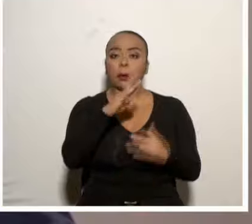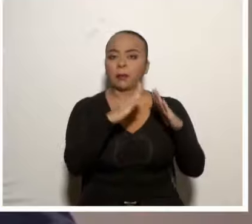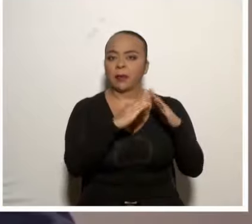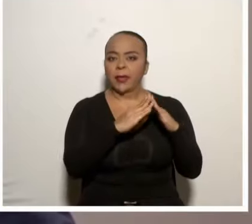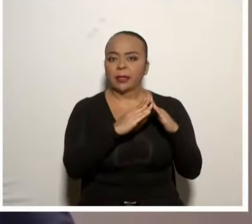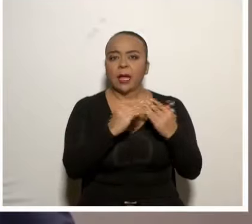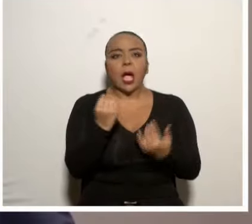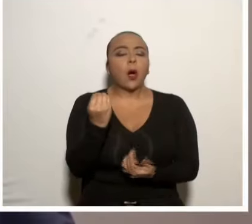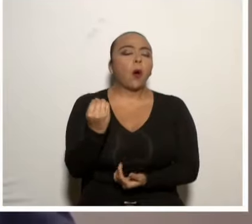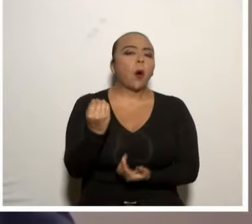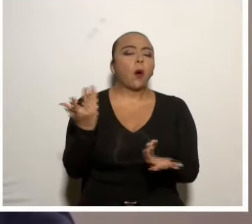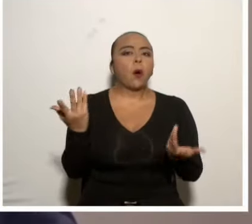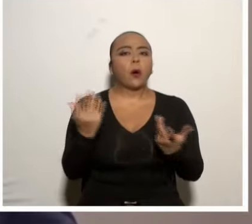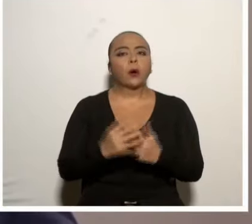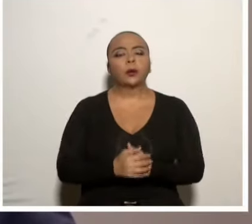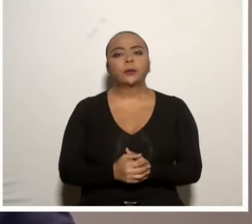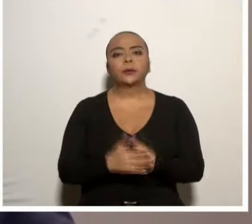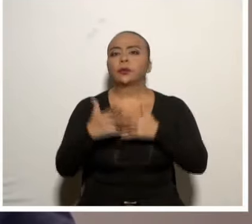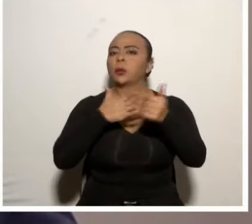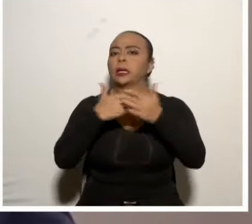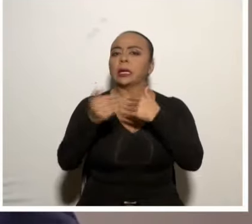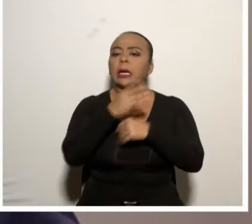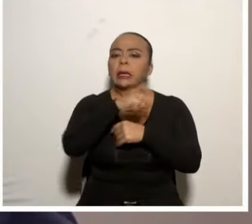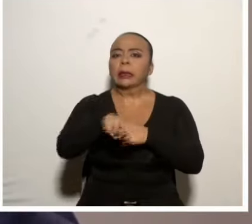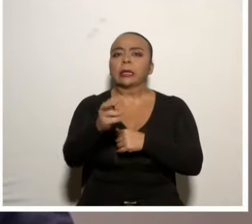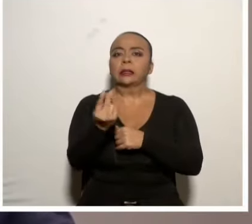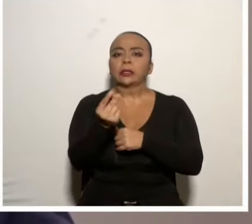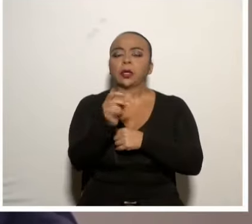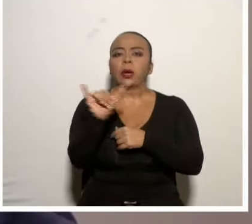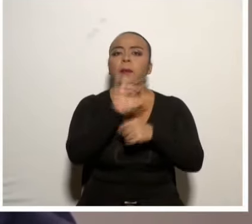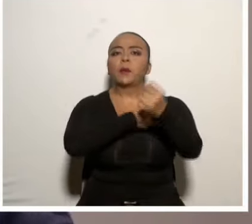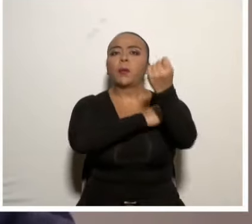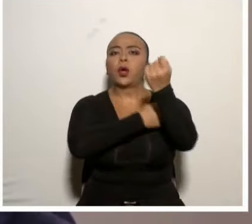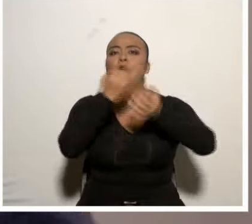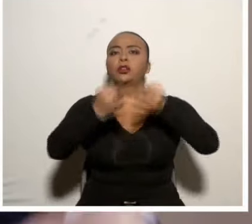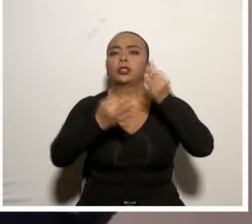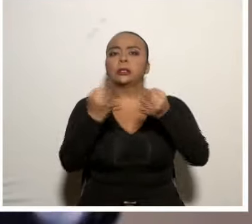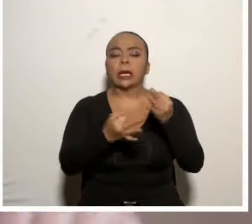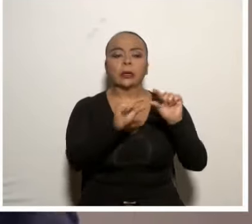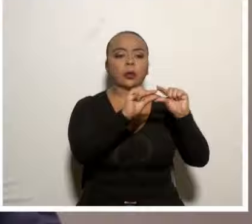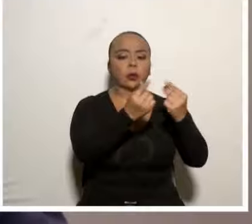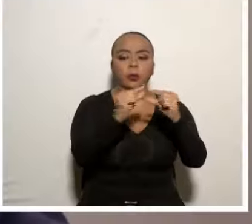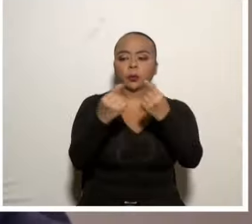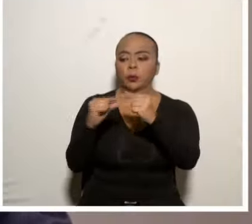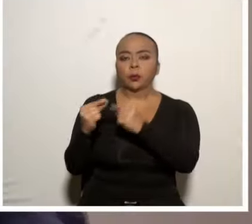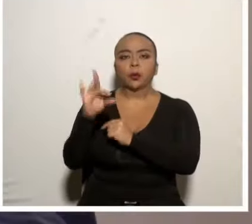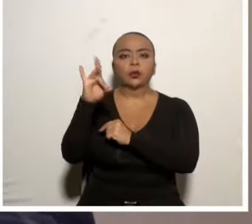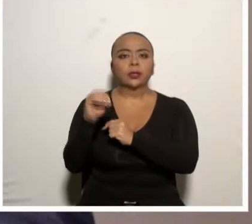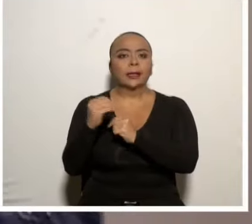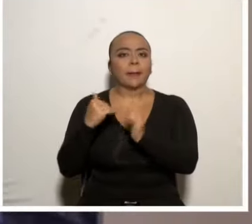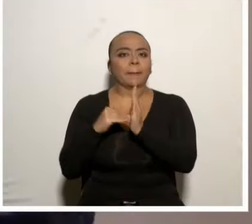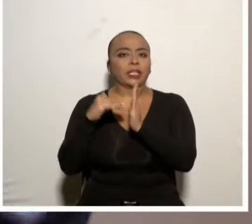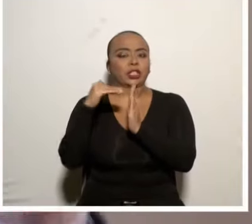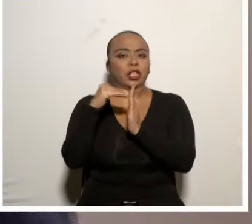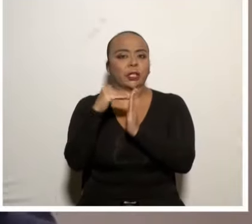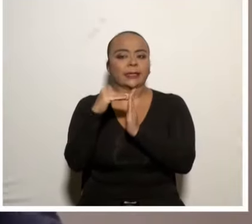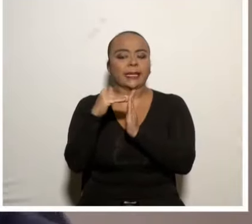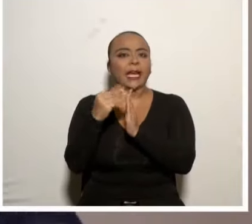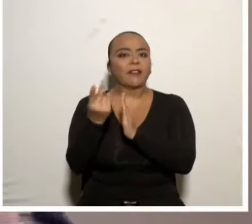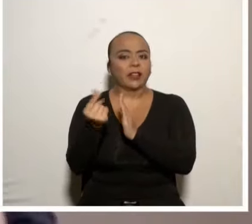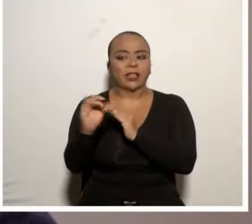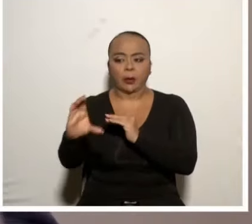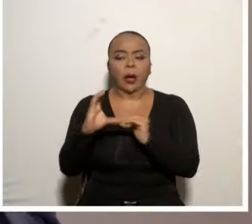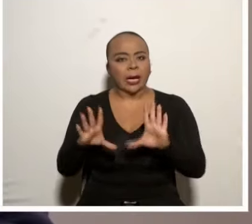o en cualquier transacción, el mismo Poder Judicial está aceptando 80 millones en efectivo. Eso no se